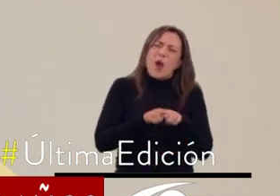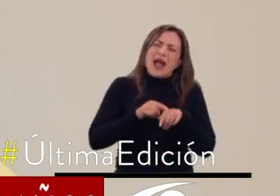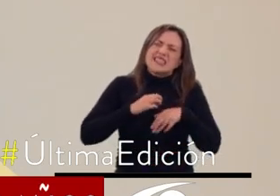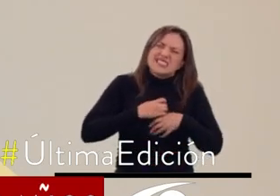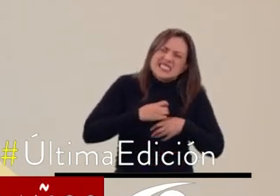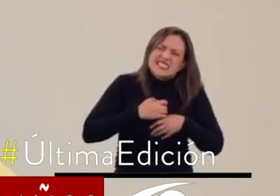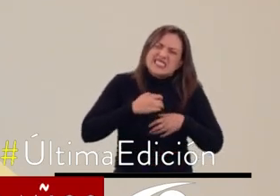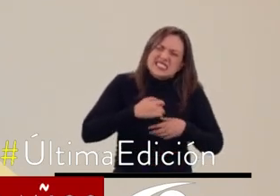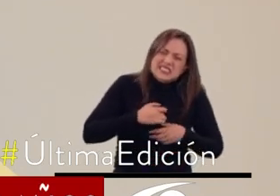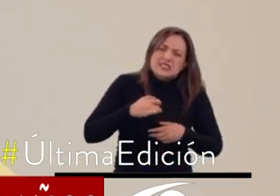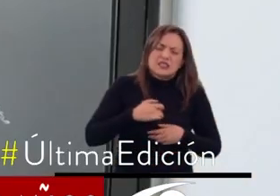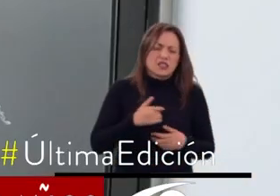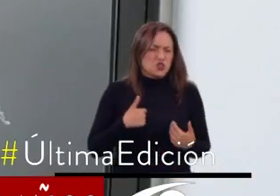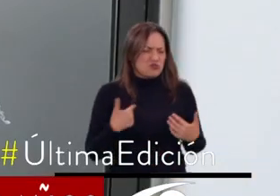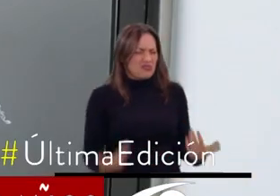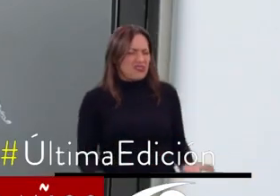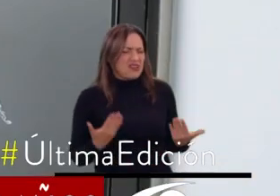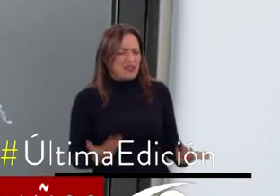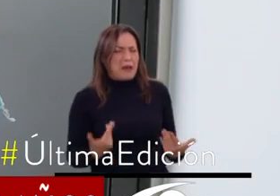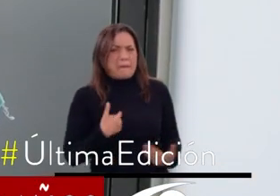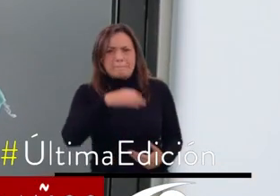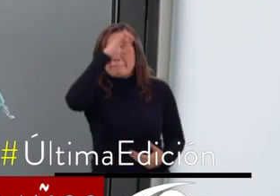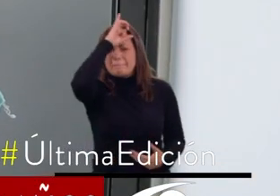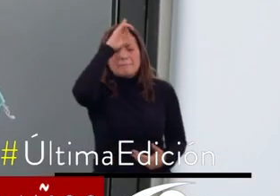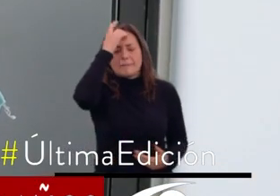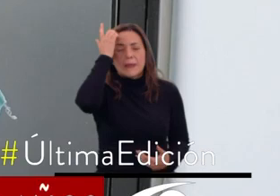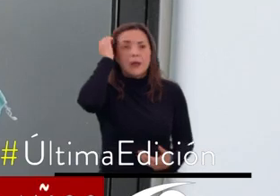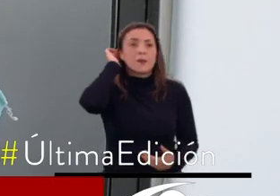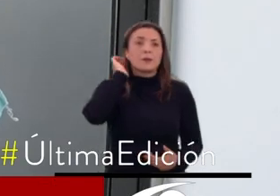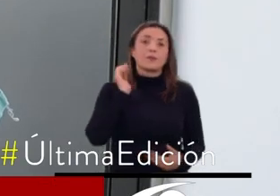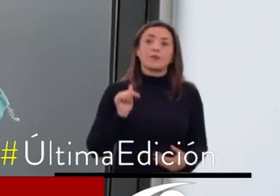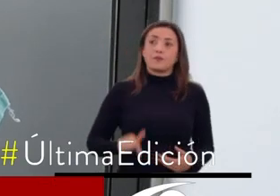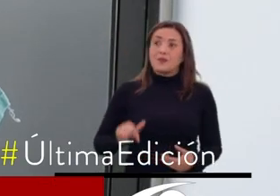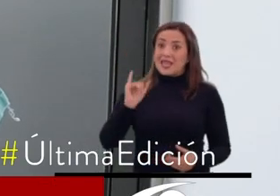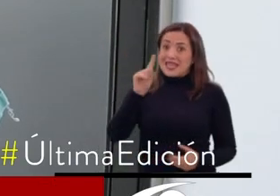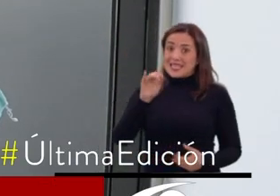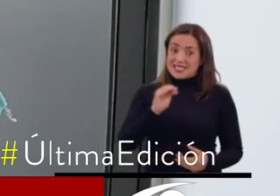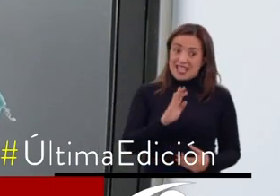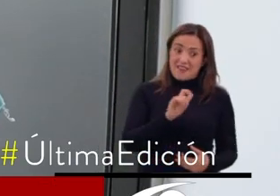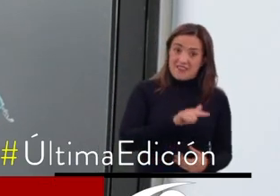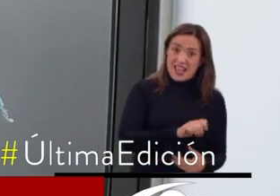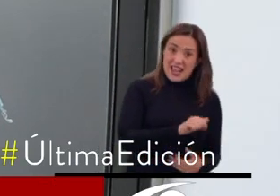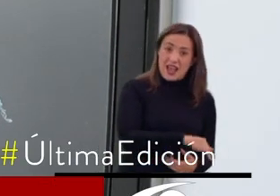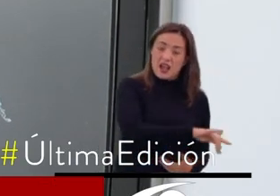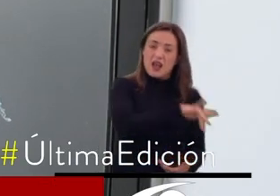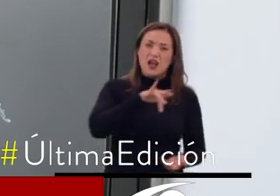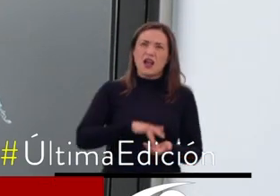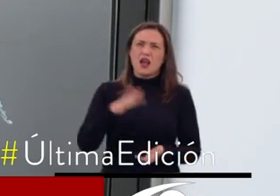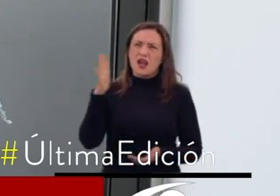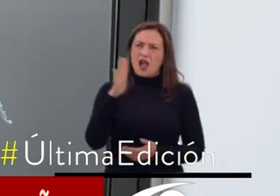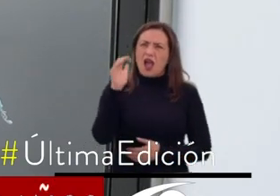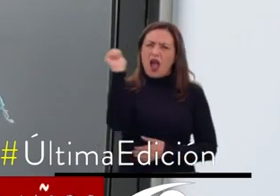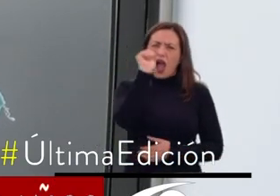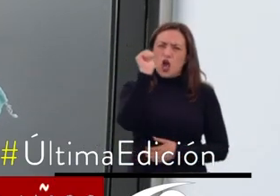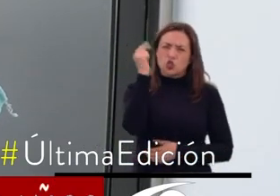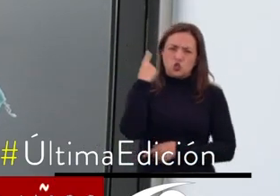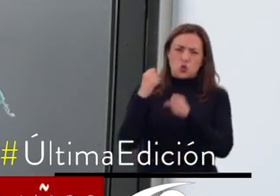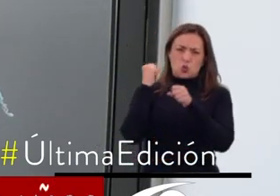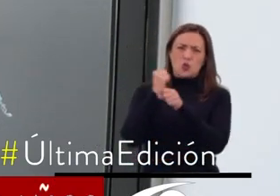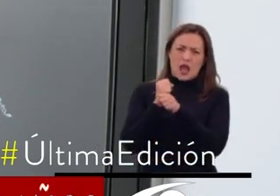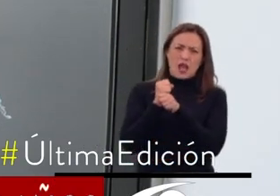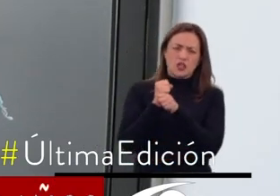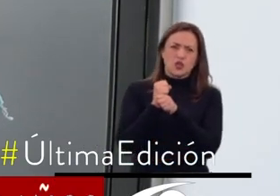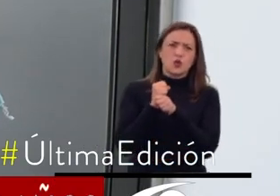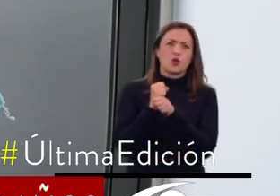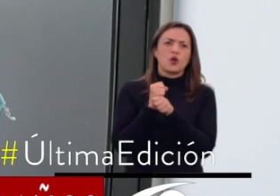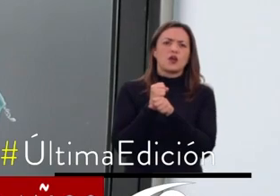yo pues no sabía qué era. Isabela ingresó aquí a la clínica en Banaco aproximadamente en agosto del año pasado,